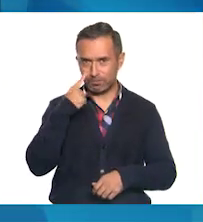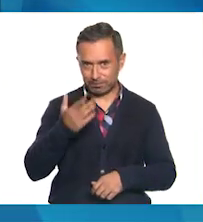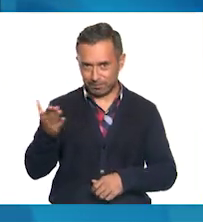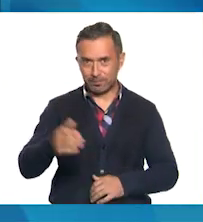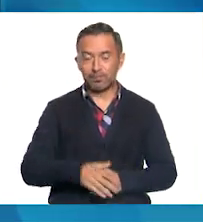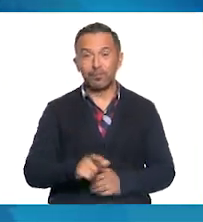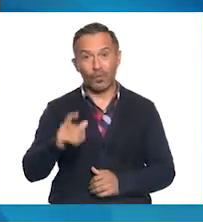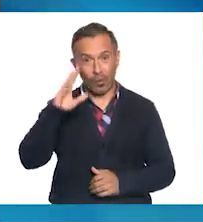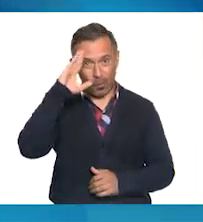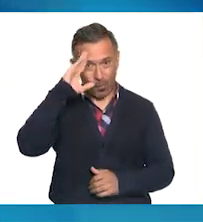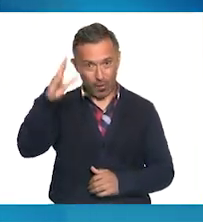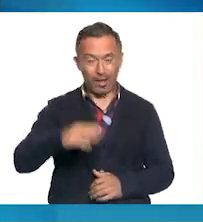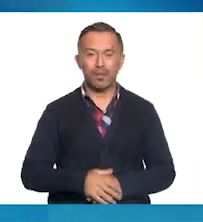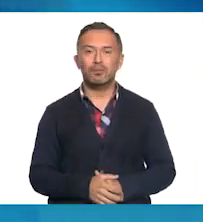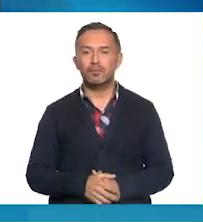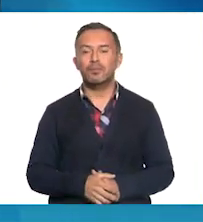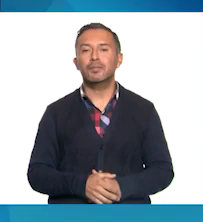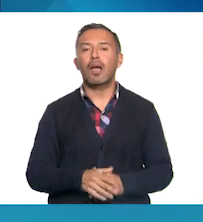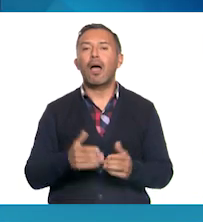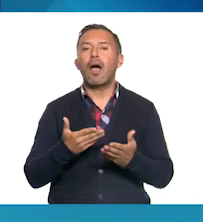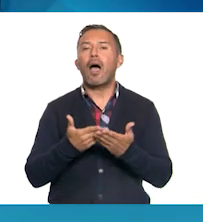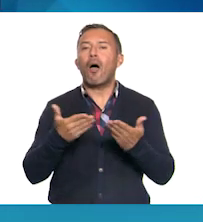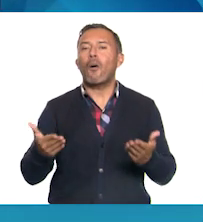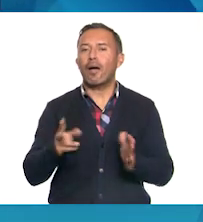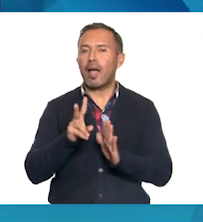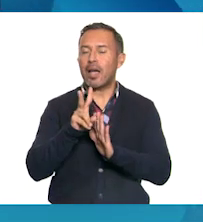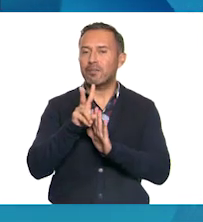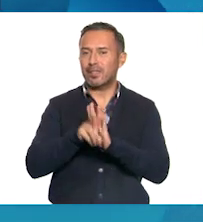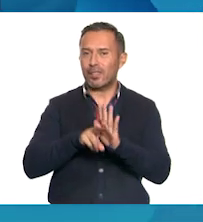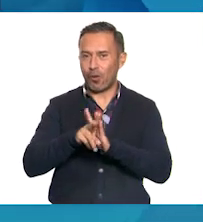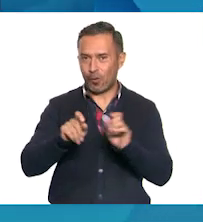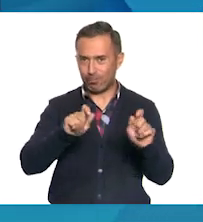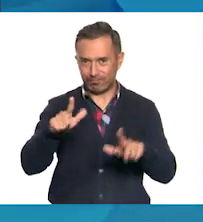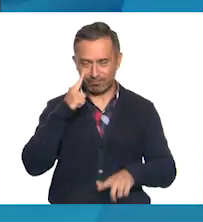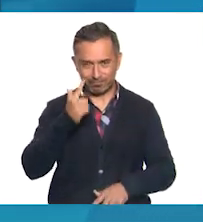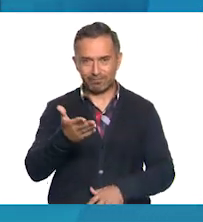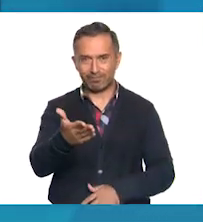¡Hola! ¡Vamos a ver el siguiente video!